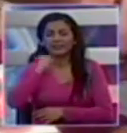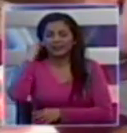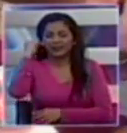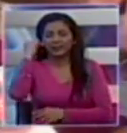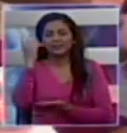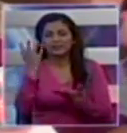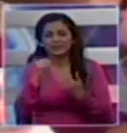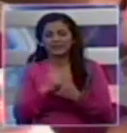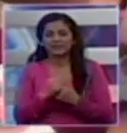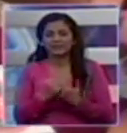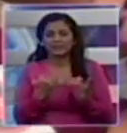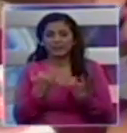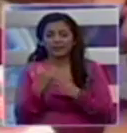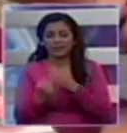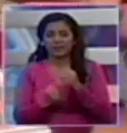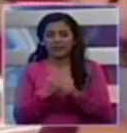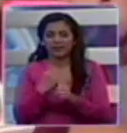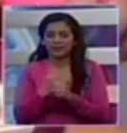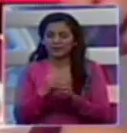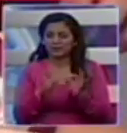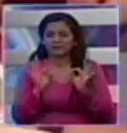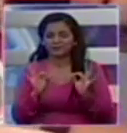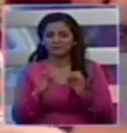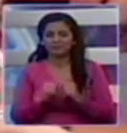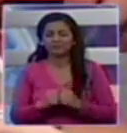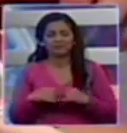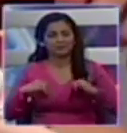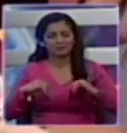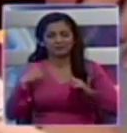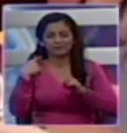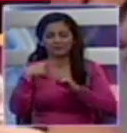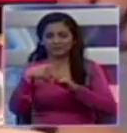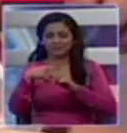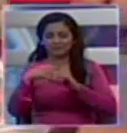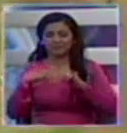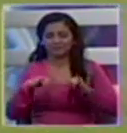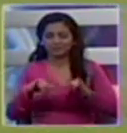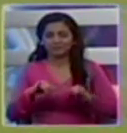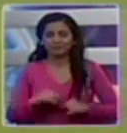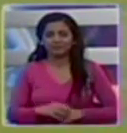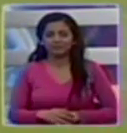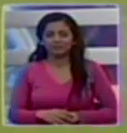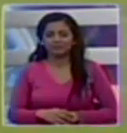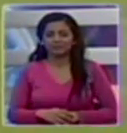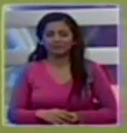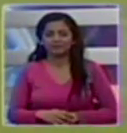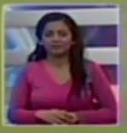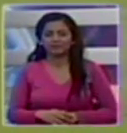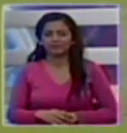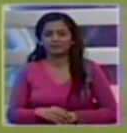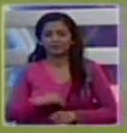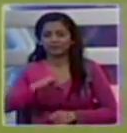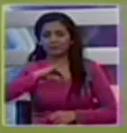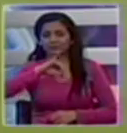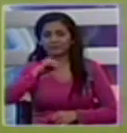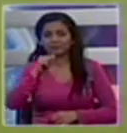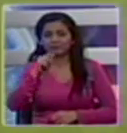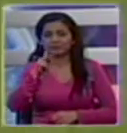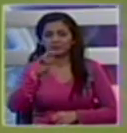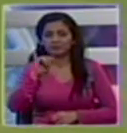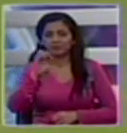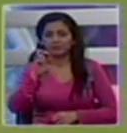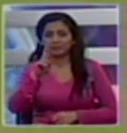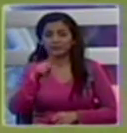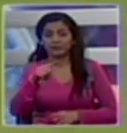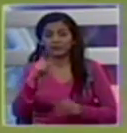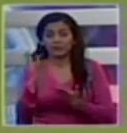año hermoso y con muchas ganas, con mucha ilusión de que nos vaya bien. El zaguero Javier Arriaga espera ganarse la titularidad de